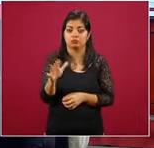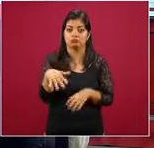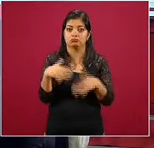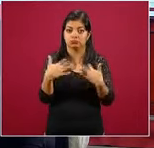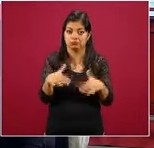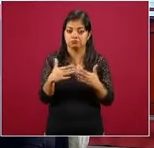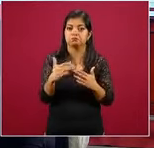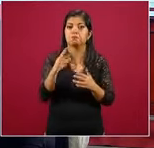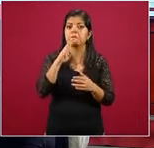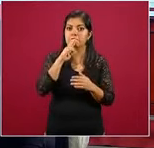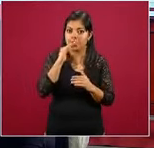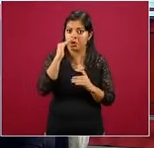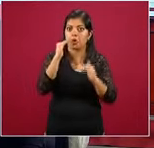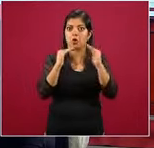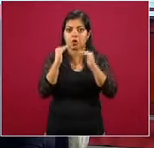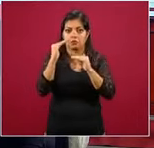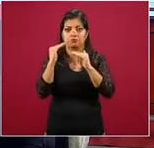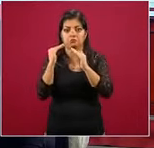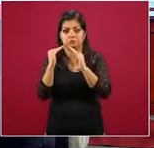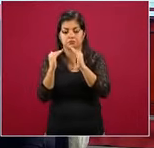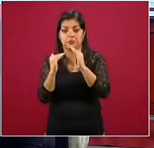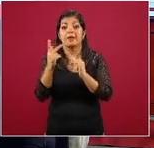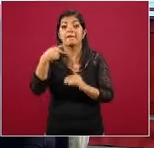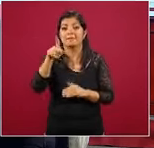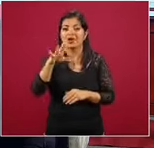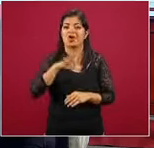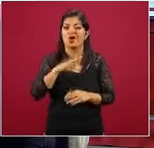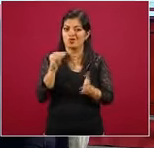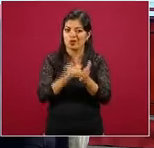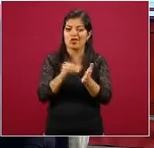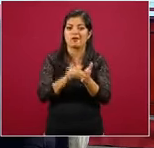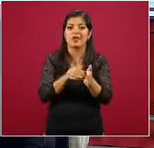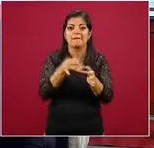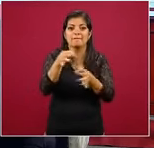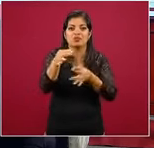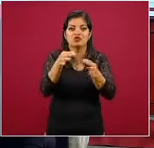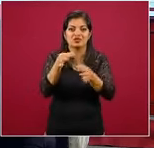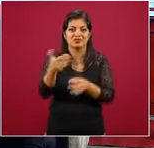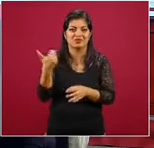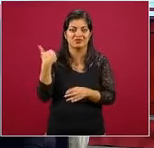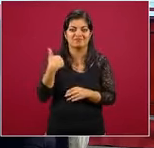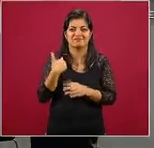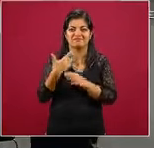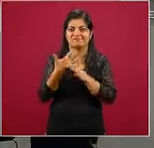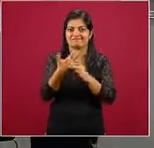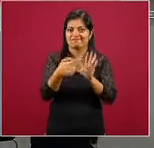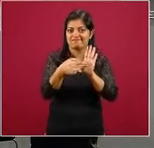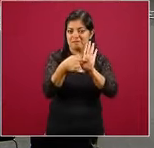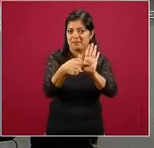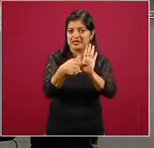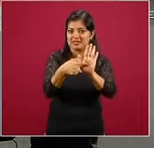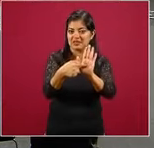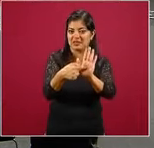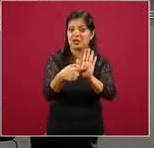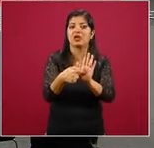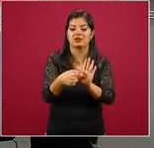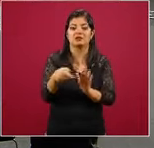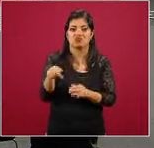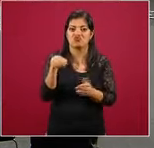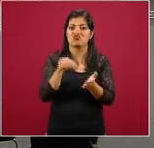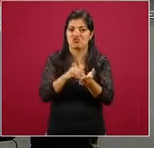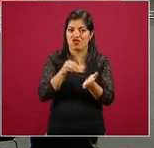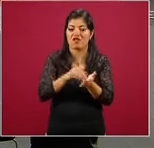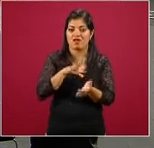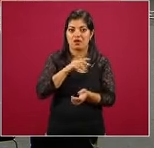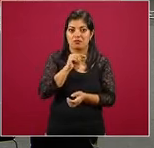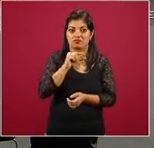importante estabilización e inclusive descenso, pero muchos municipios, como ya los presentamos, todavía con tendencias que son